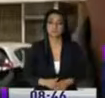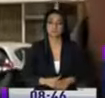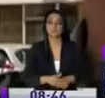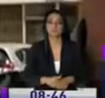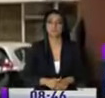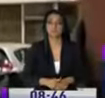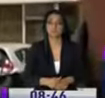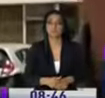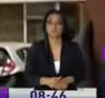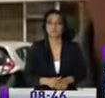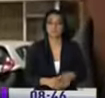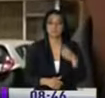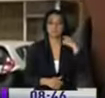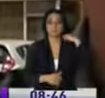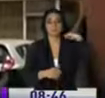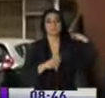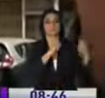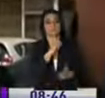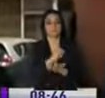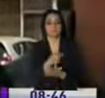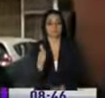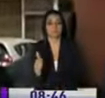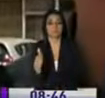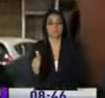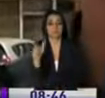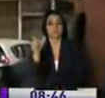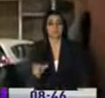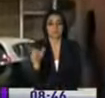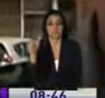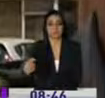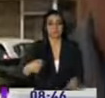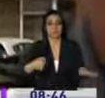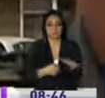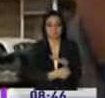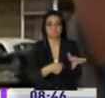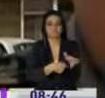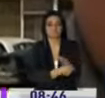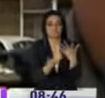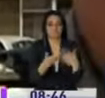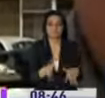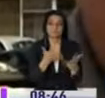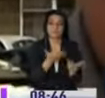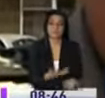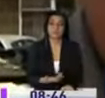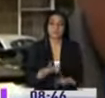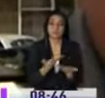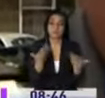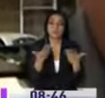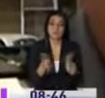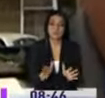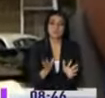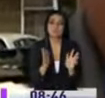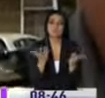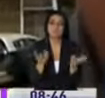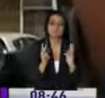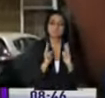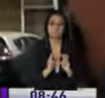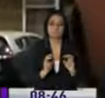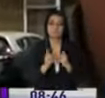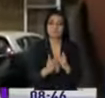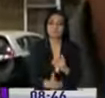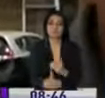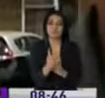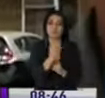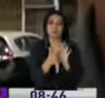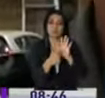todo apunta pues a que fueron los autores de este asesinato y que estamos esperando en este caso ya pues dentro de la investigación presentar